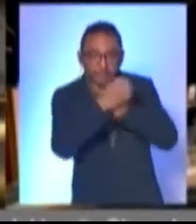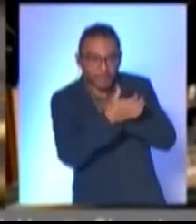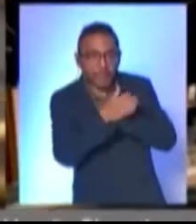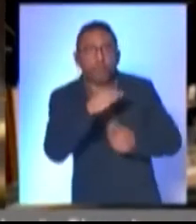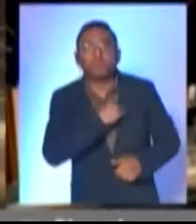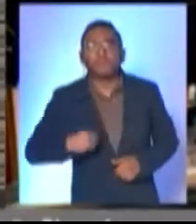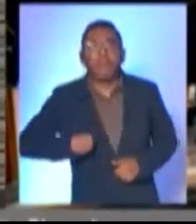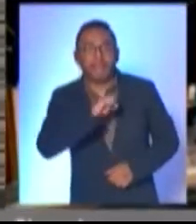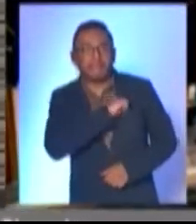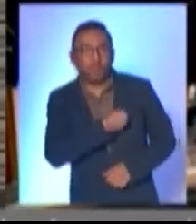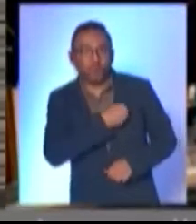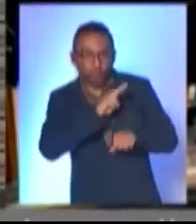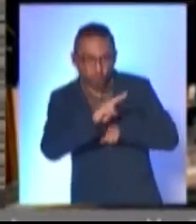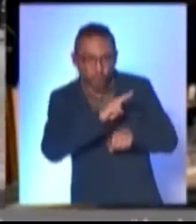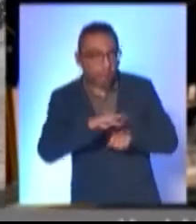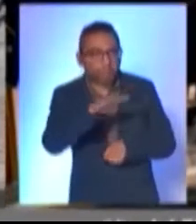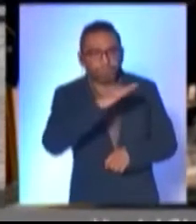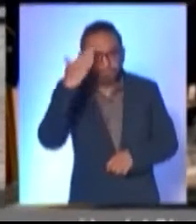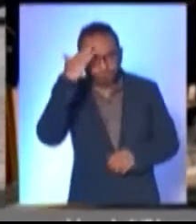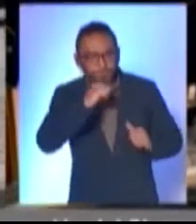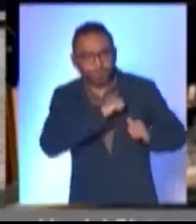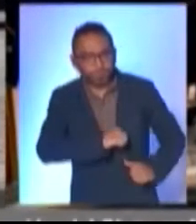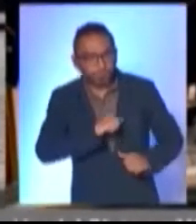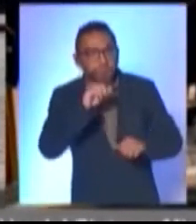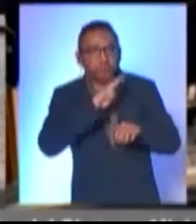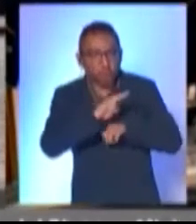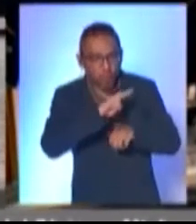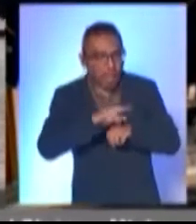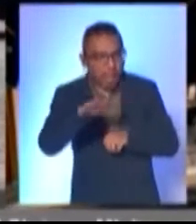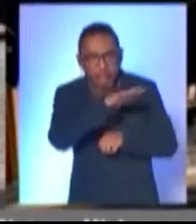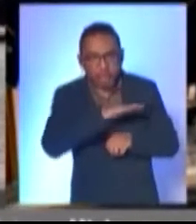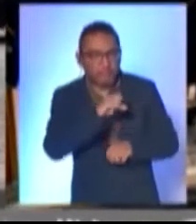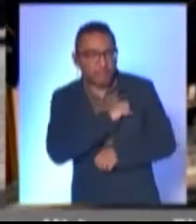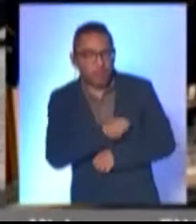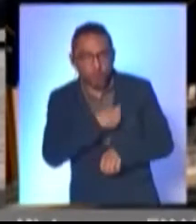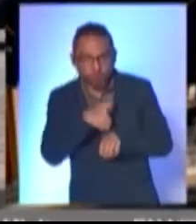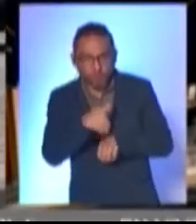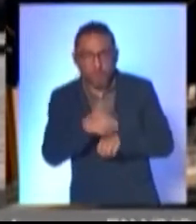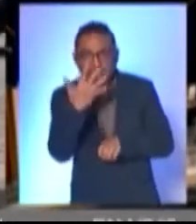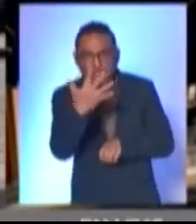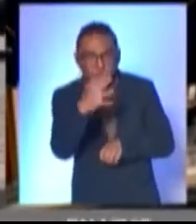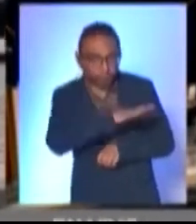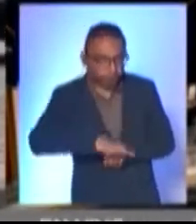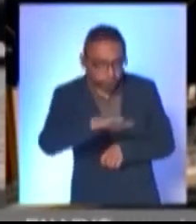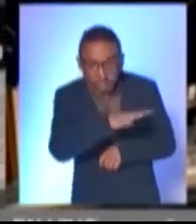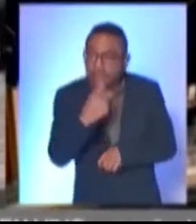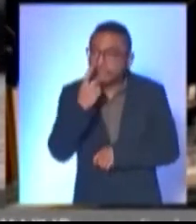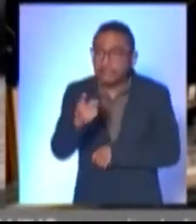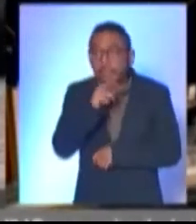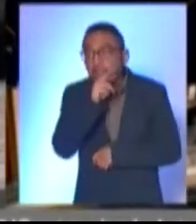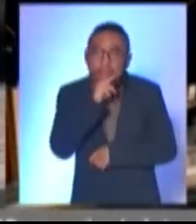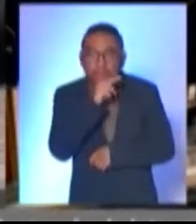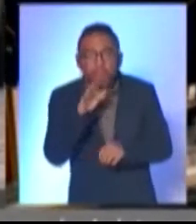Uruapan, autoridades municipales, directivos de hospitales y representantes de la jurisdicción sanitaria número 5 mostraron su preocupación ante la